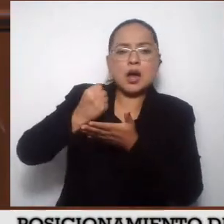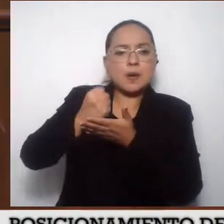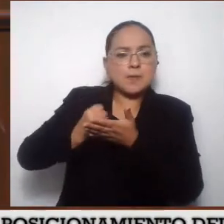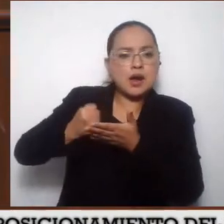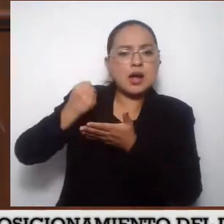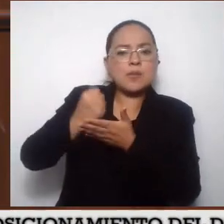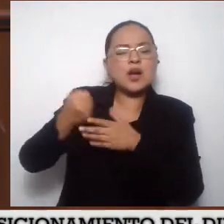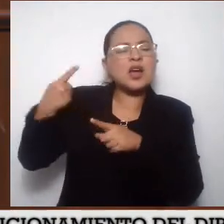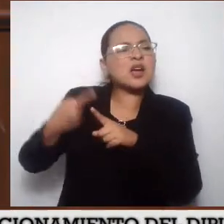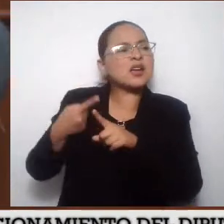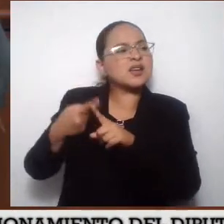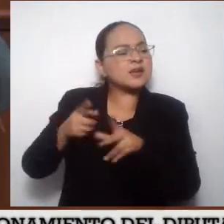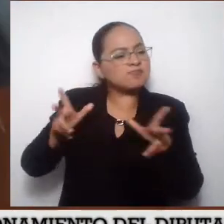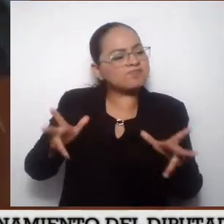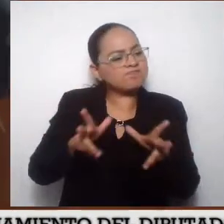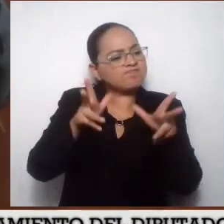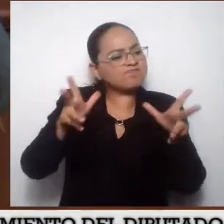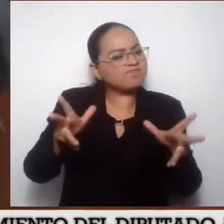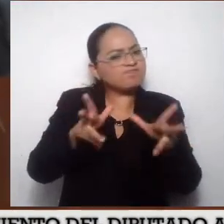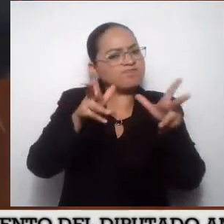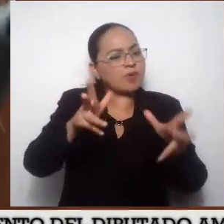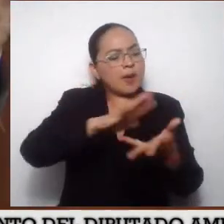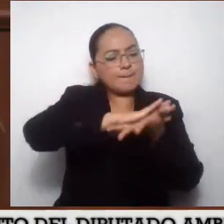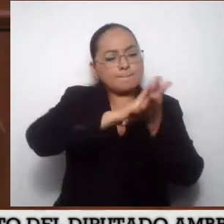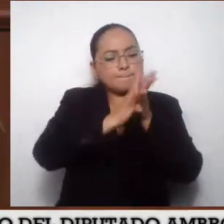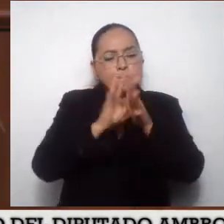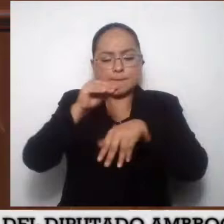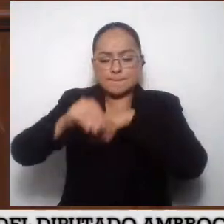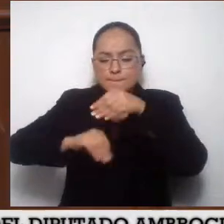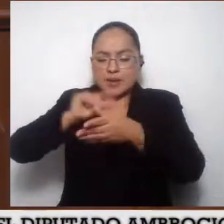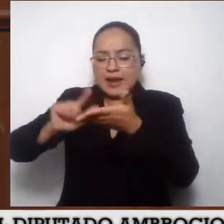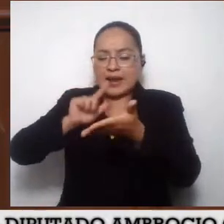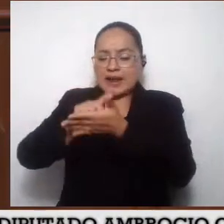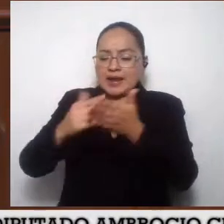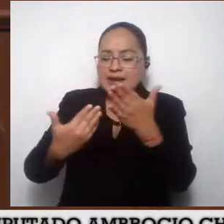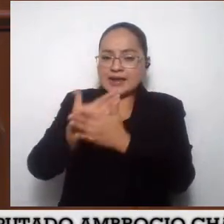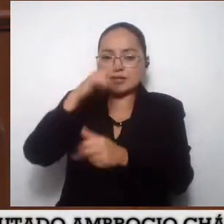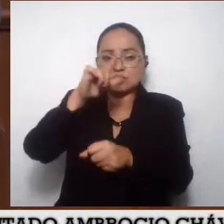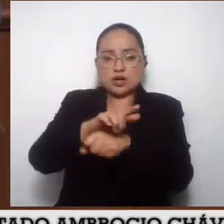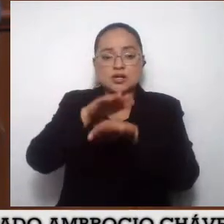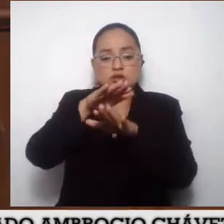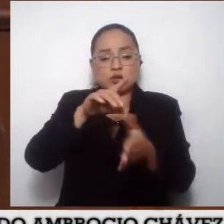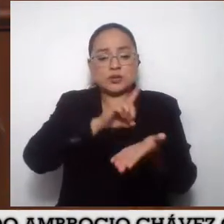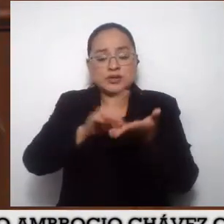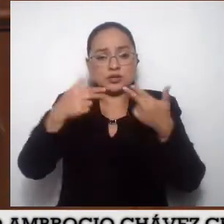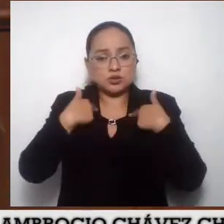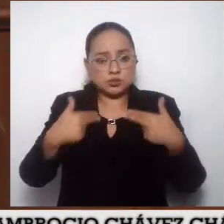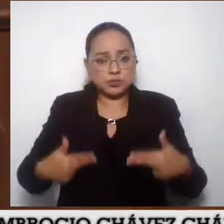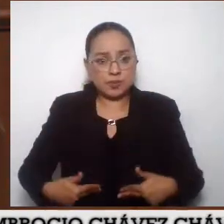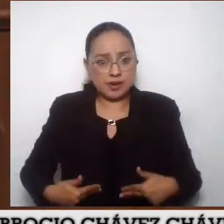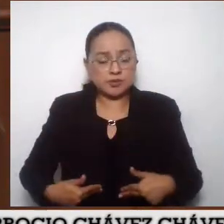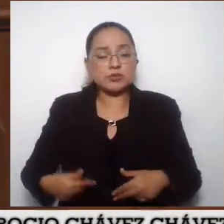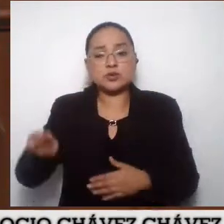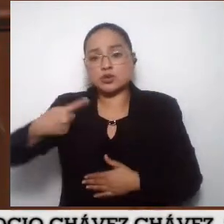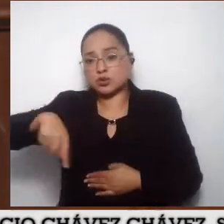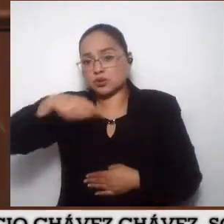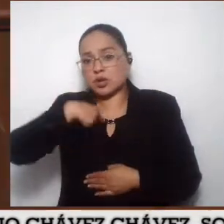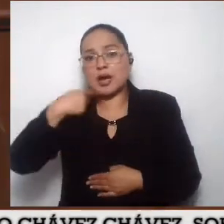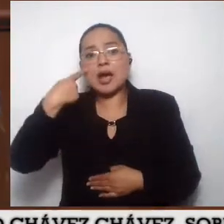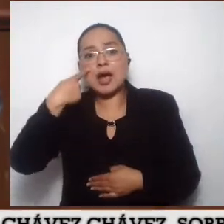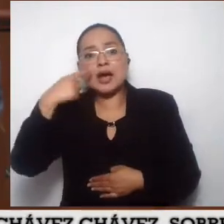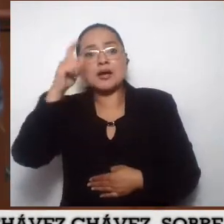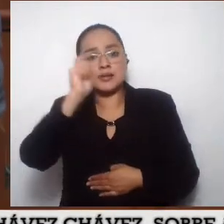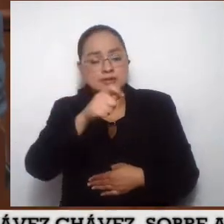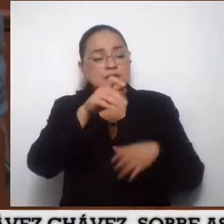las que empujaron hasta convertir en ley nacional y hasta convertirse a la vista de todos como una necesidad